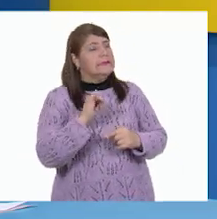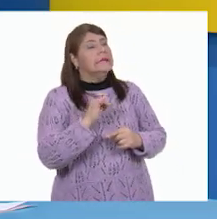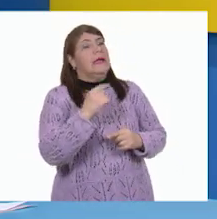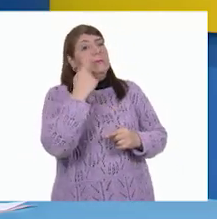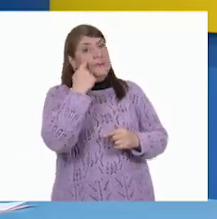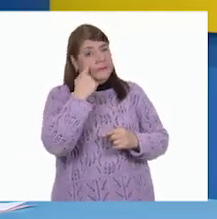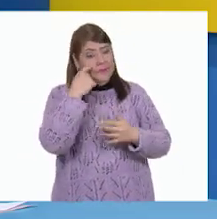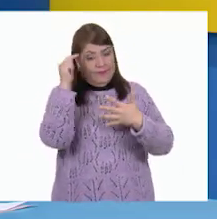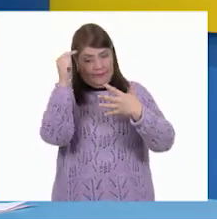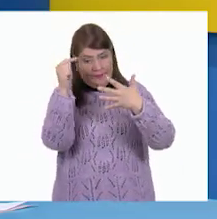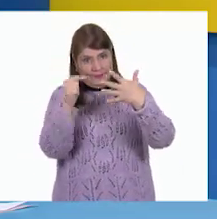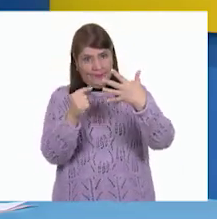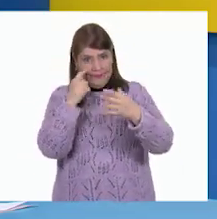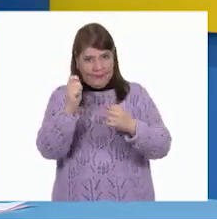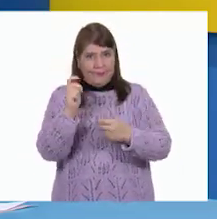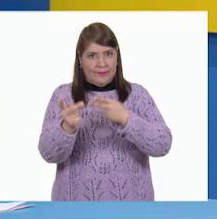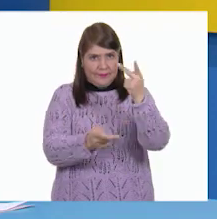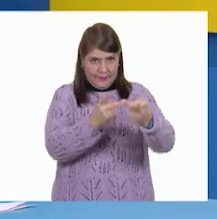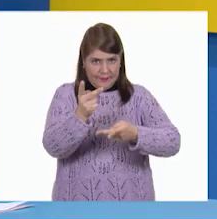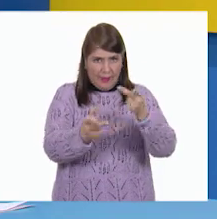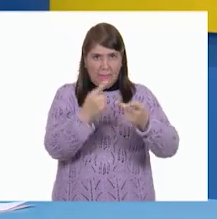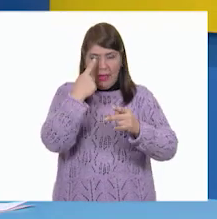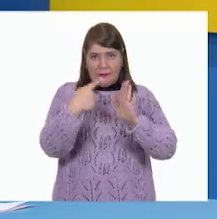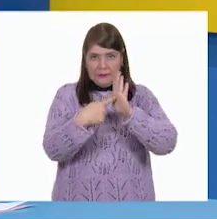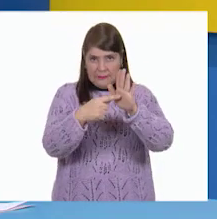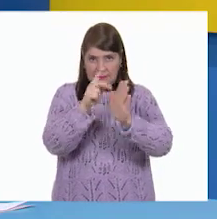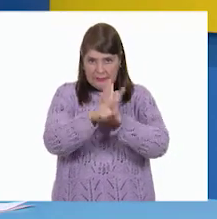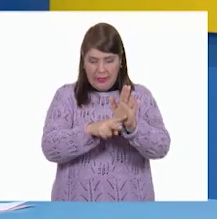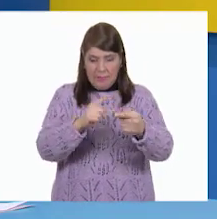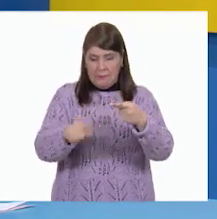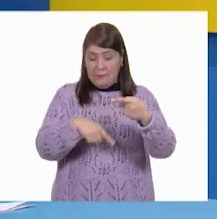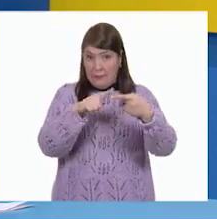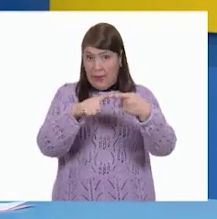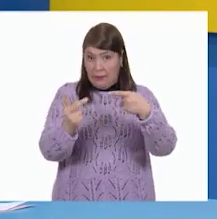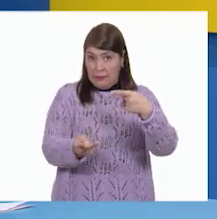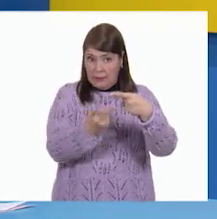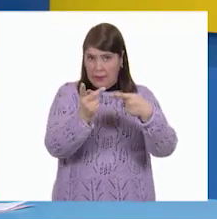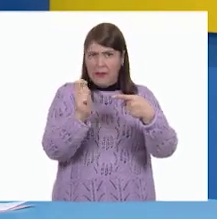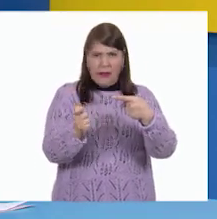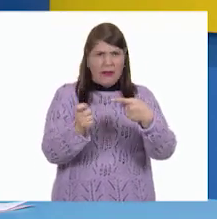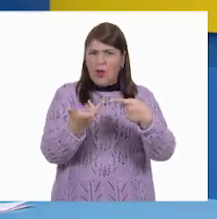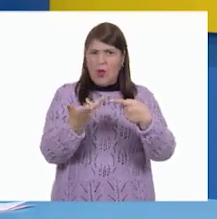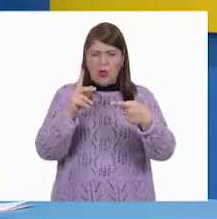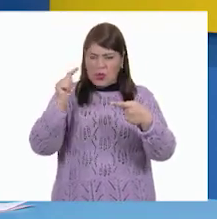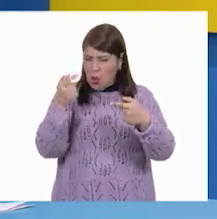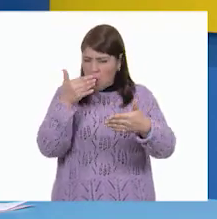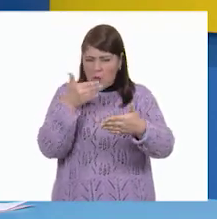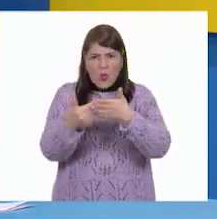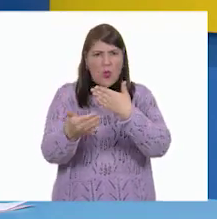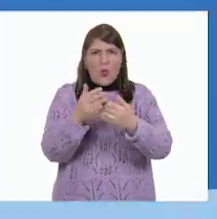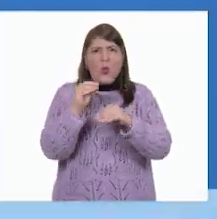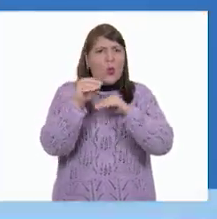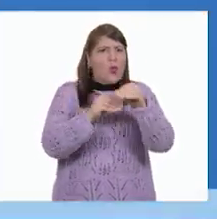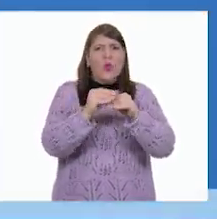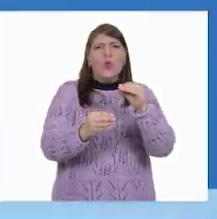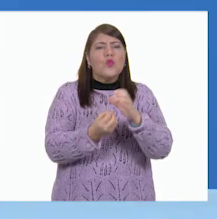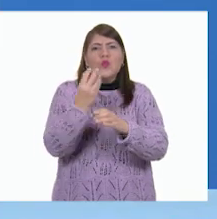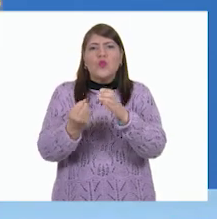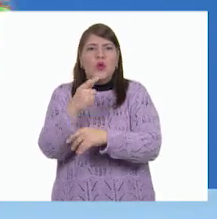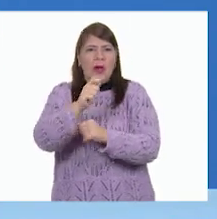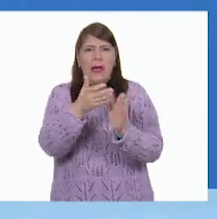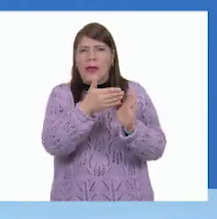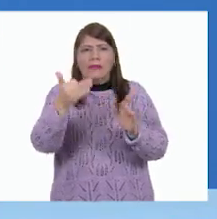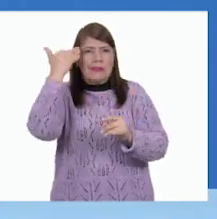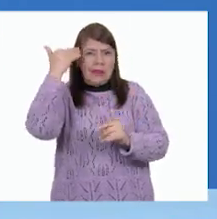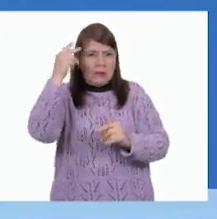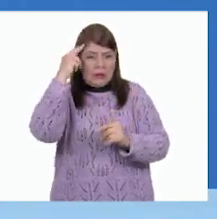ahora las preguntas que nos tenían que guiar al ver este video. La primera preguntaba sobre los avances tecnológicos de la época. ¡Ay, yo encontré algo,